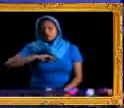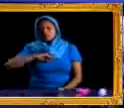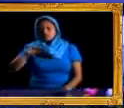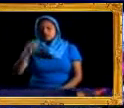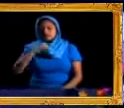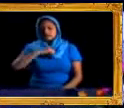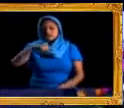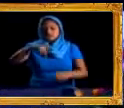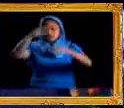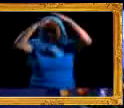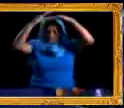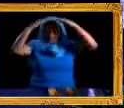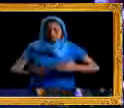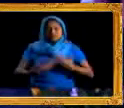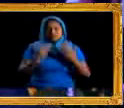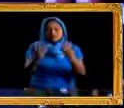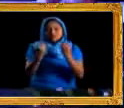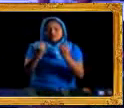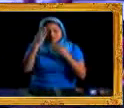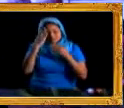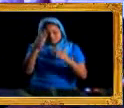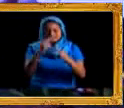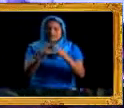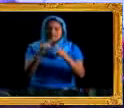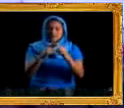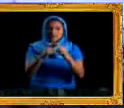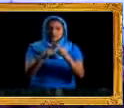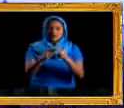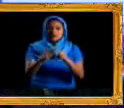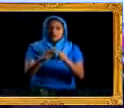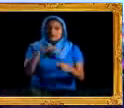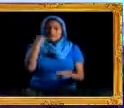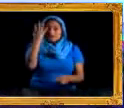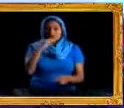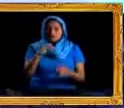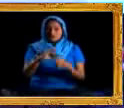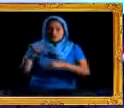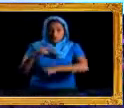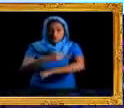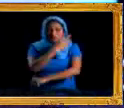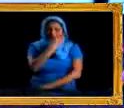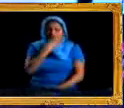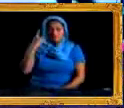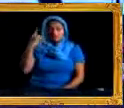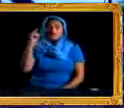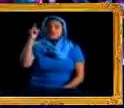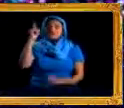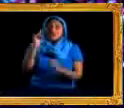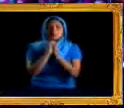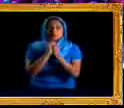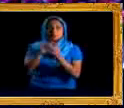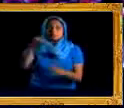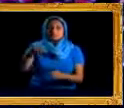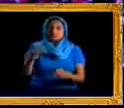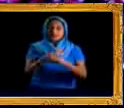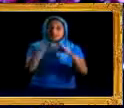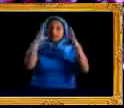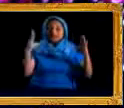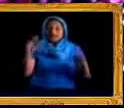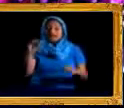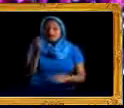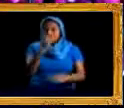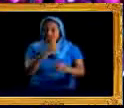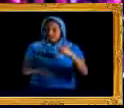cielos, te damos muchas gracias en el nombre maravilloso del Cordero de Dios. Te pedimos esta mañana, Señor, que